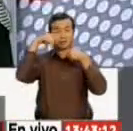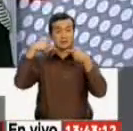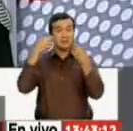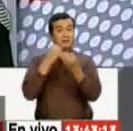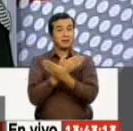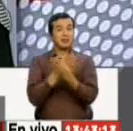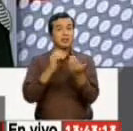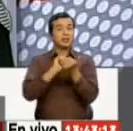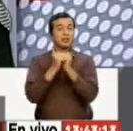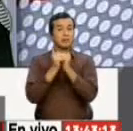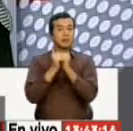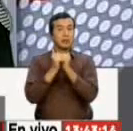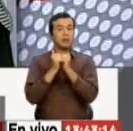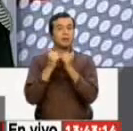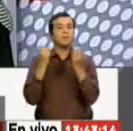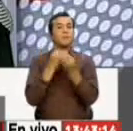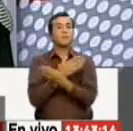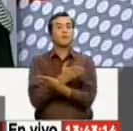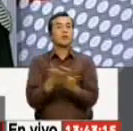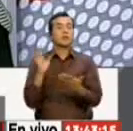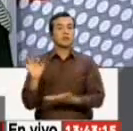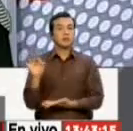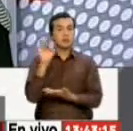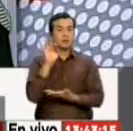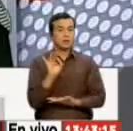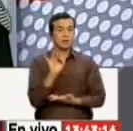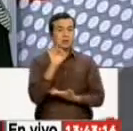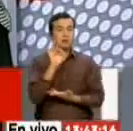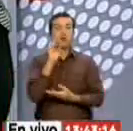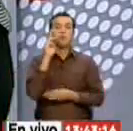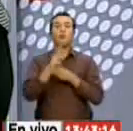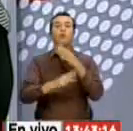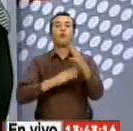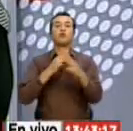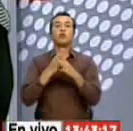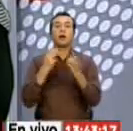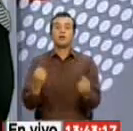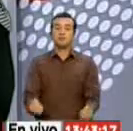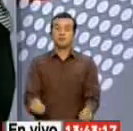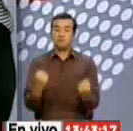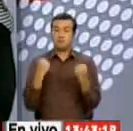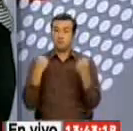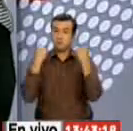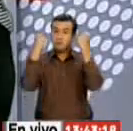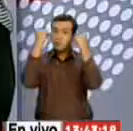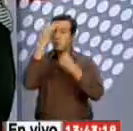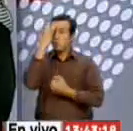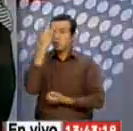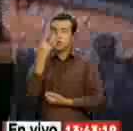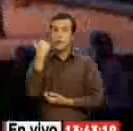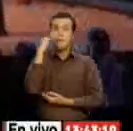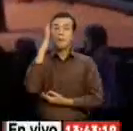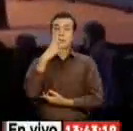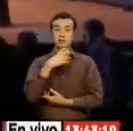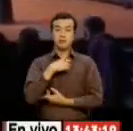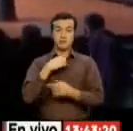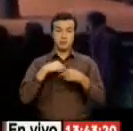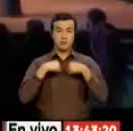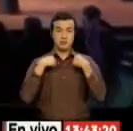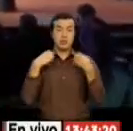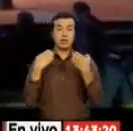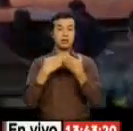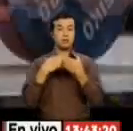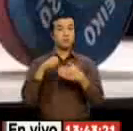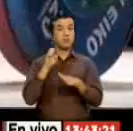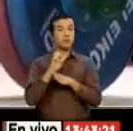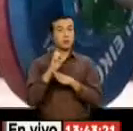Información deportiva, nos vamos a referir a nuestros representantes en el Mundial de Levantamiento de Pesas, porque se suman más medallas para el equipo de Ecuador,